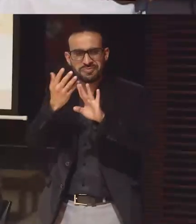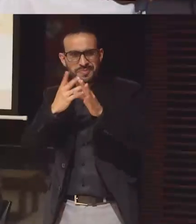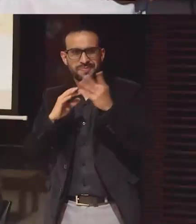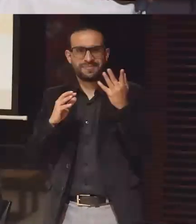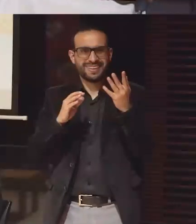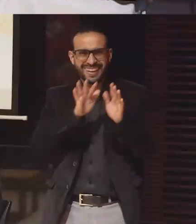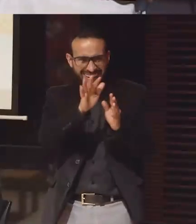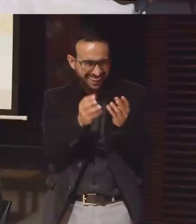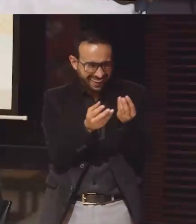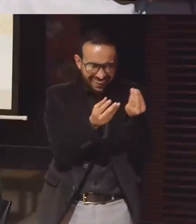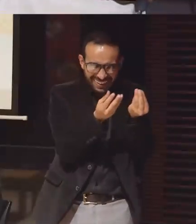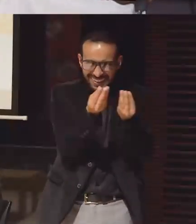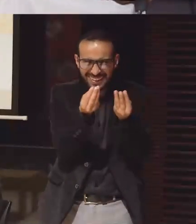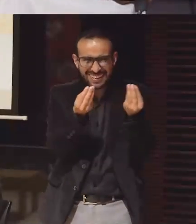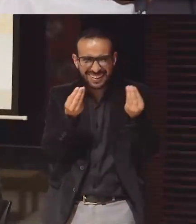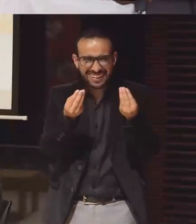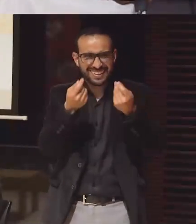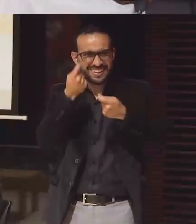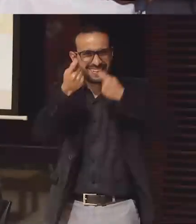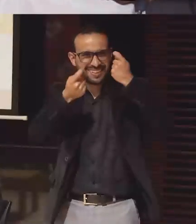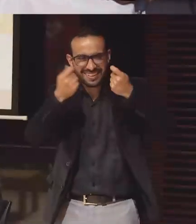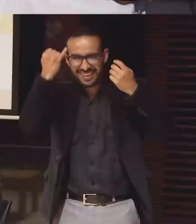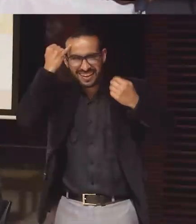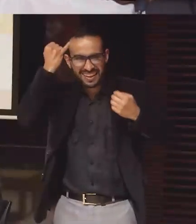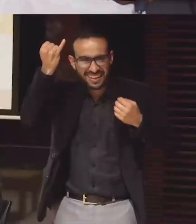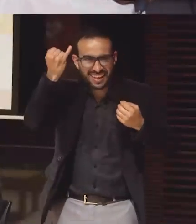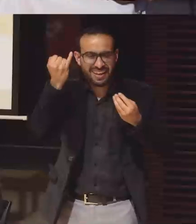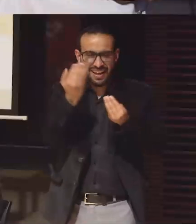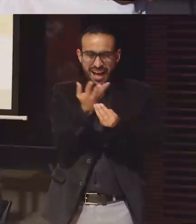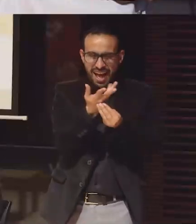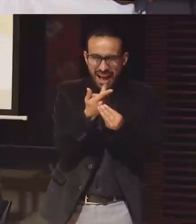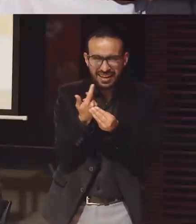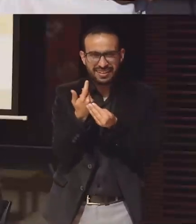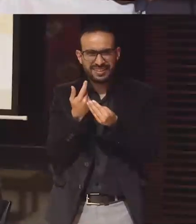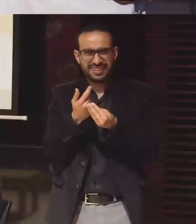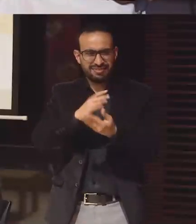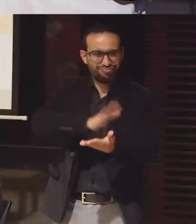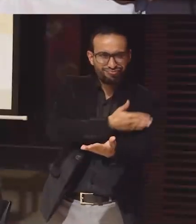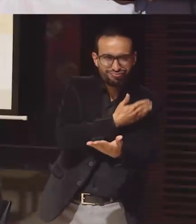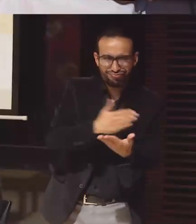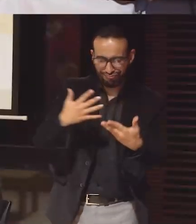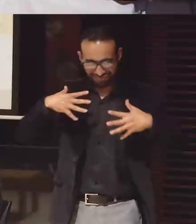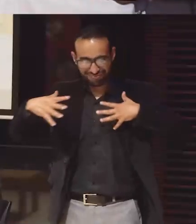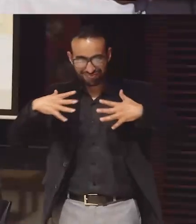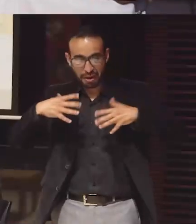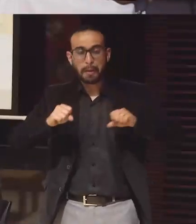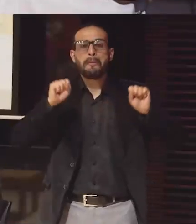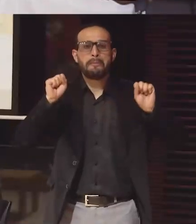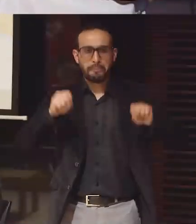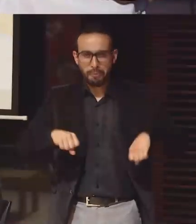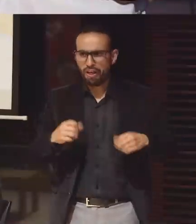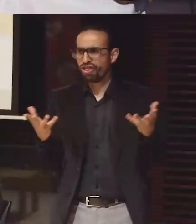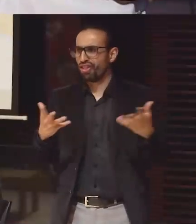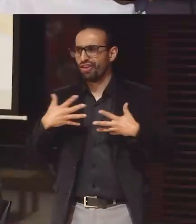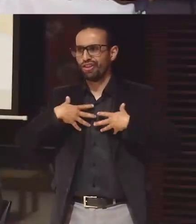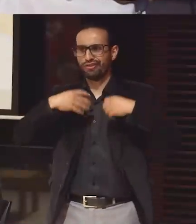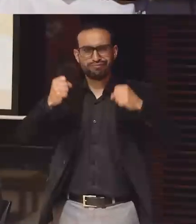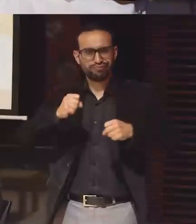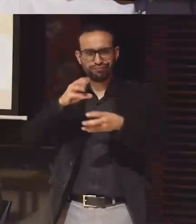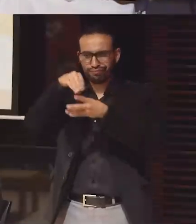industrias culturales y creativas puedan tener una casa. Entonces van a decir, ¿y eso qué es? Las industrias culturales y creativas pasan por